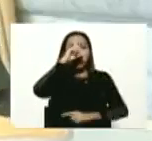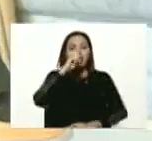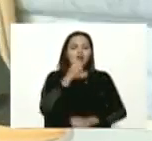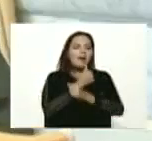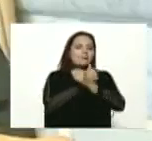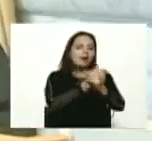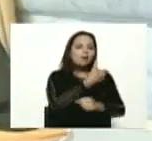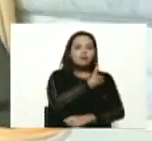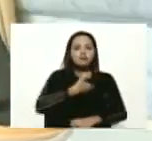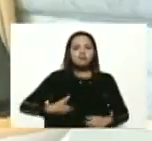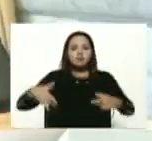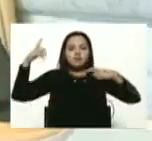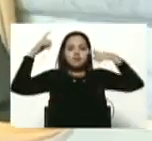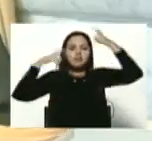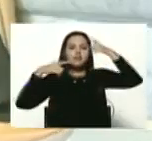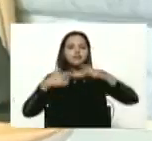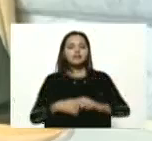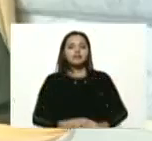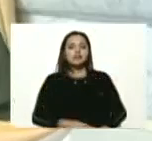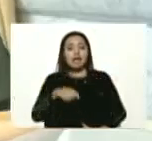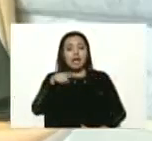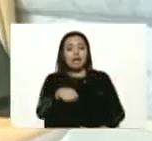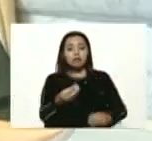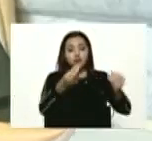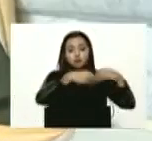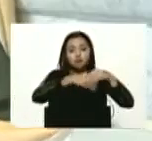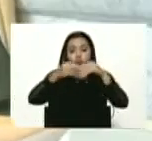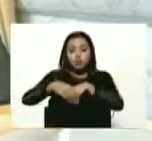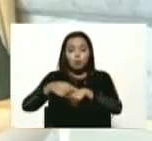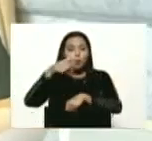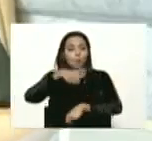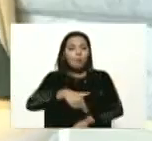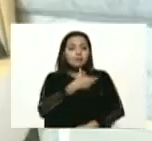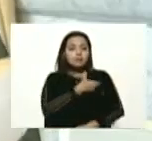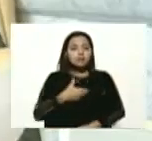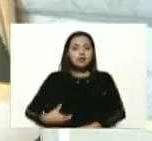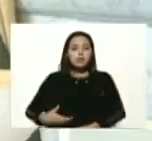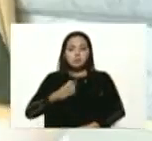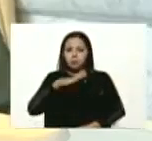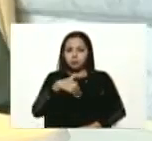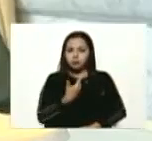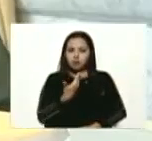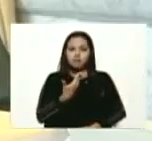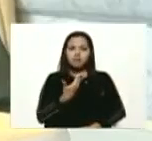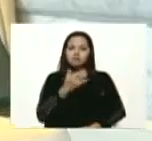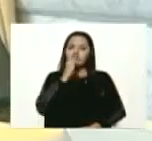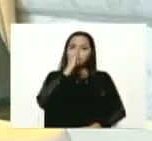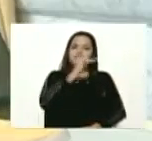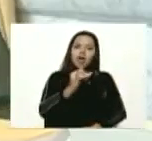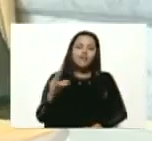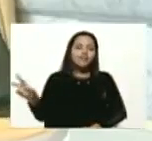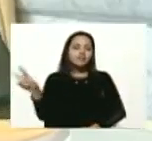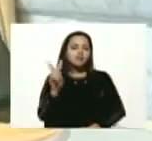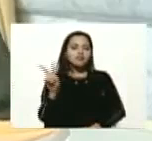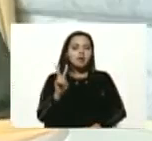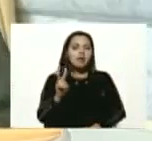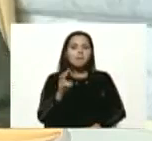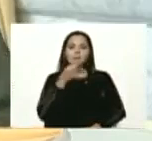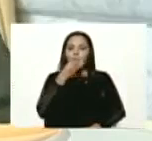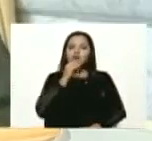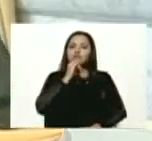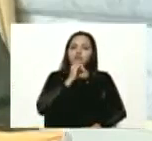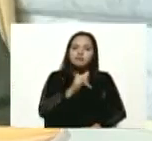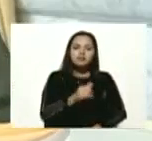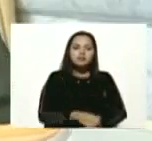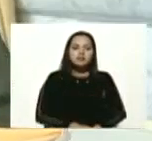amado comandante Hugo Chávez esta negociación y hoy, presidente, podemos darle la buena nueva a Venezuela que ha